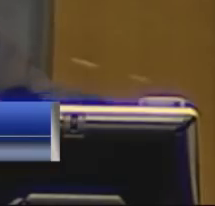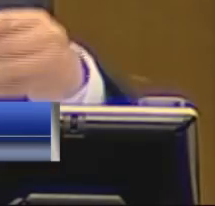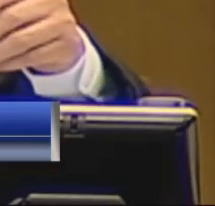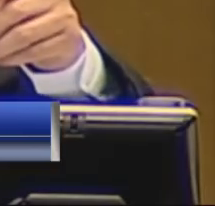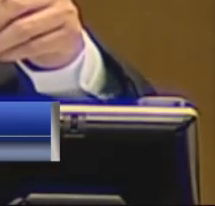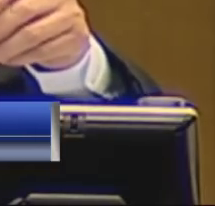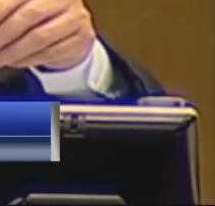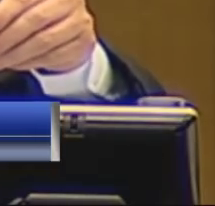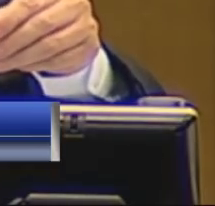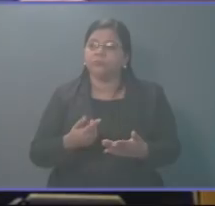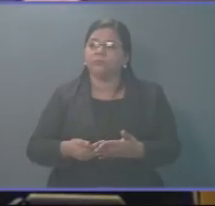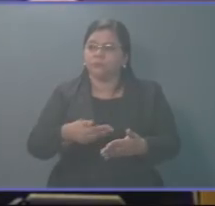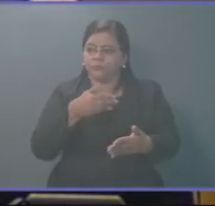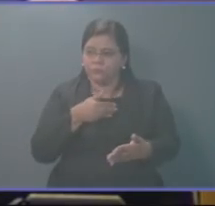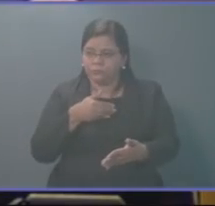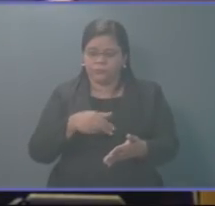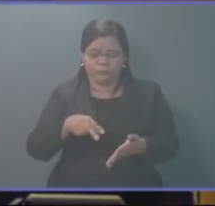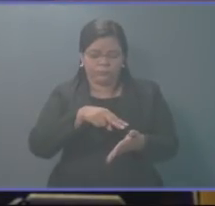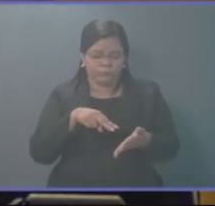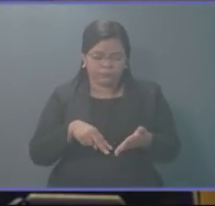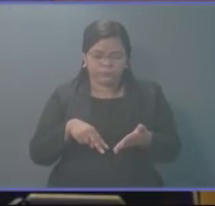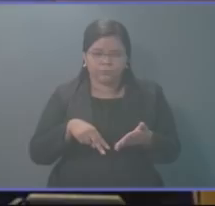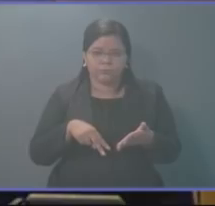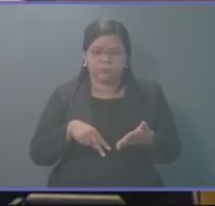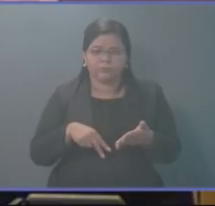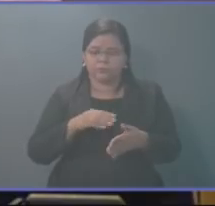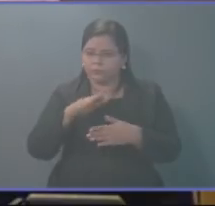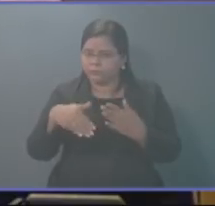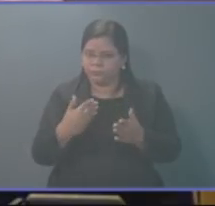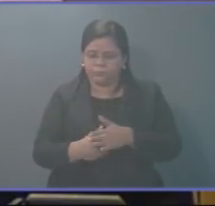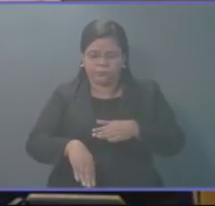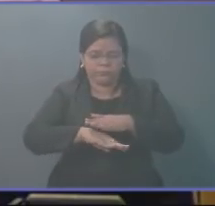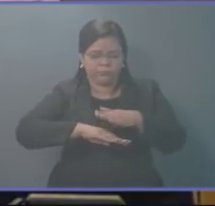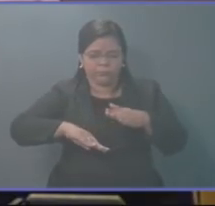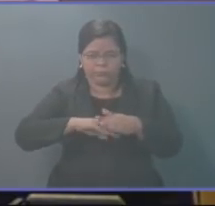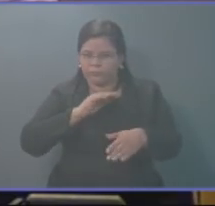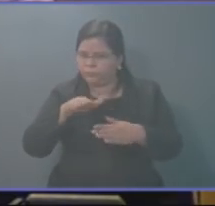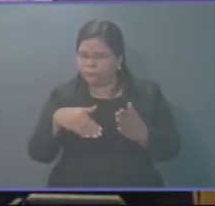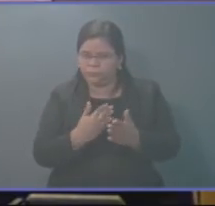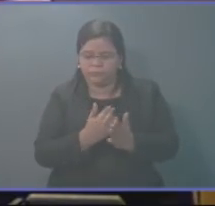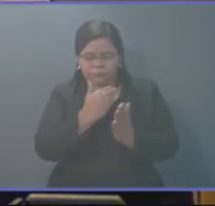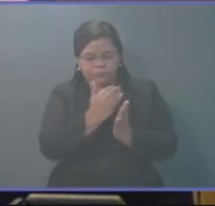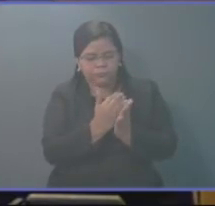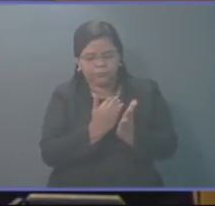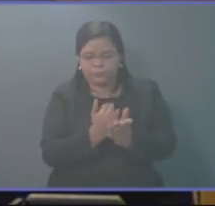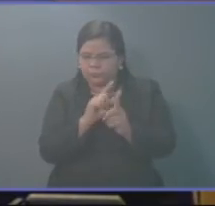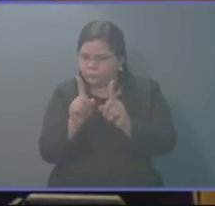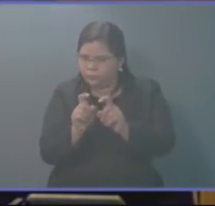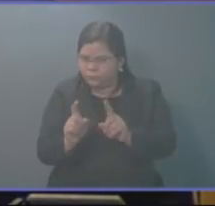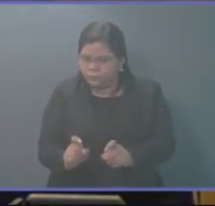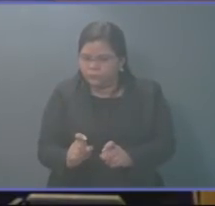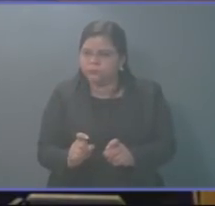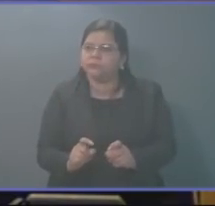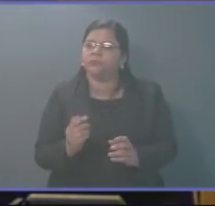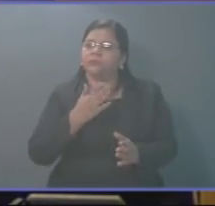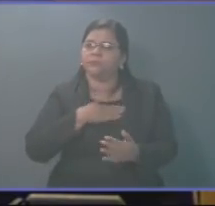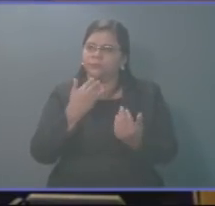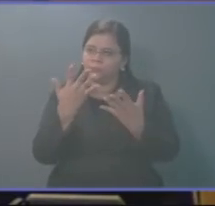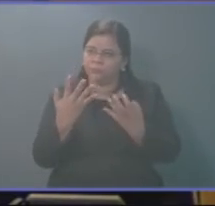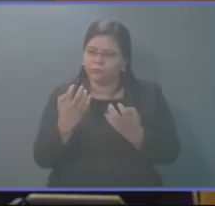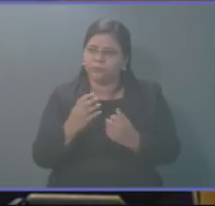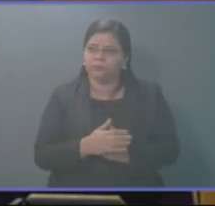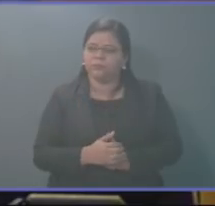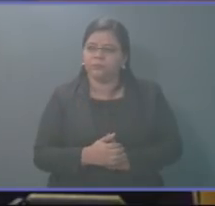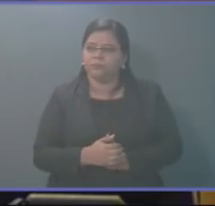Antes de leer, darle lectura a los antecedentes y cuestionarios de preguntas, voy a